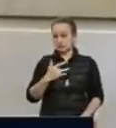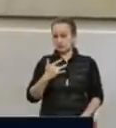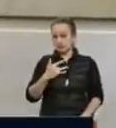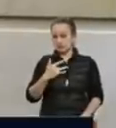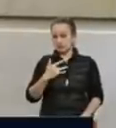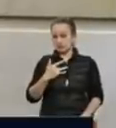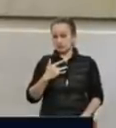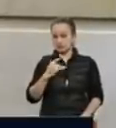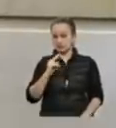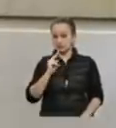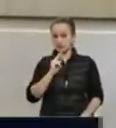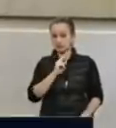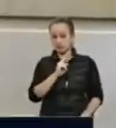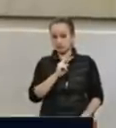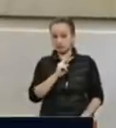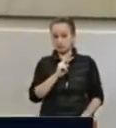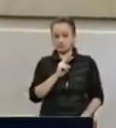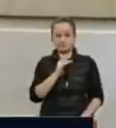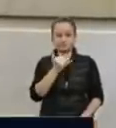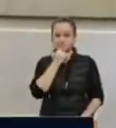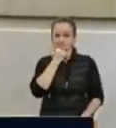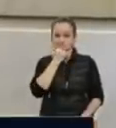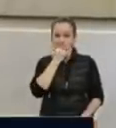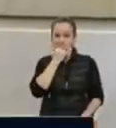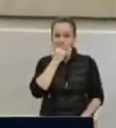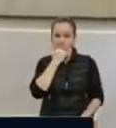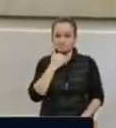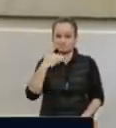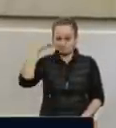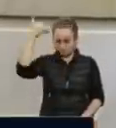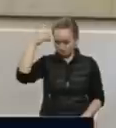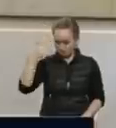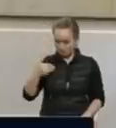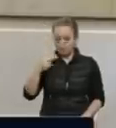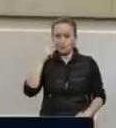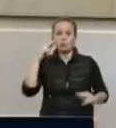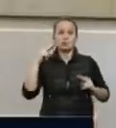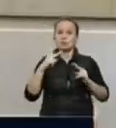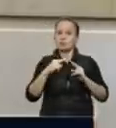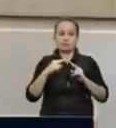apreciación, es porque no sabe quién soy yo.